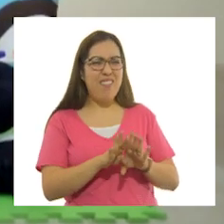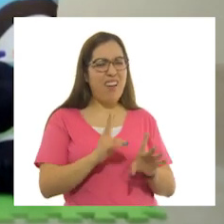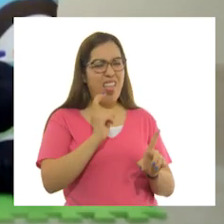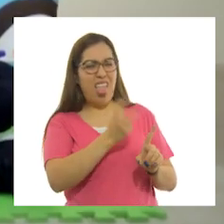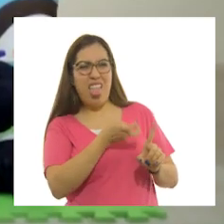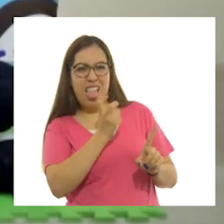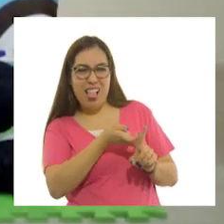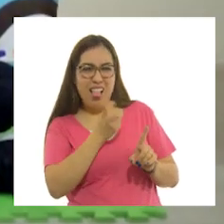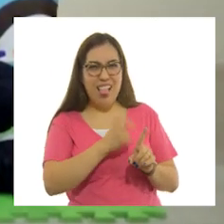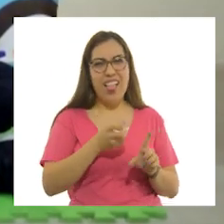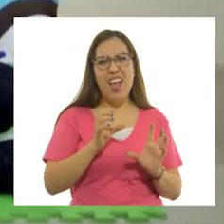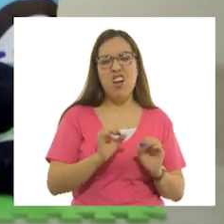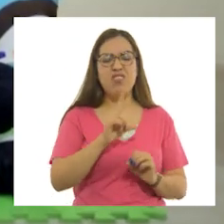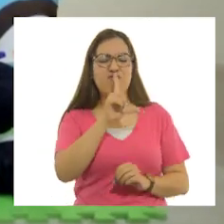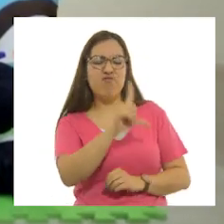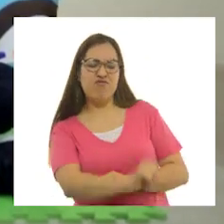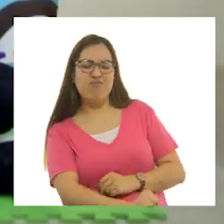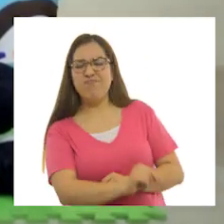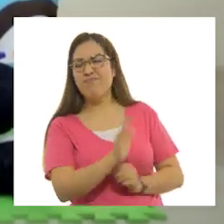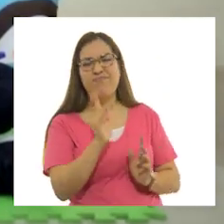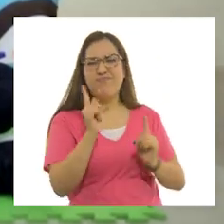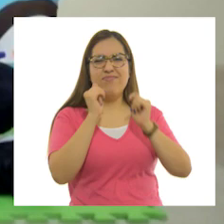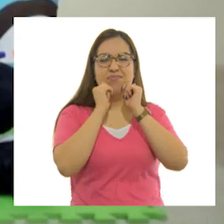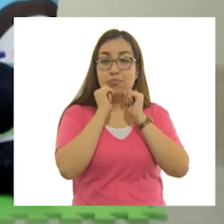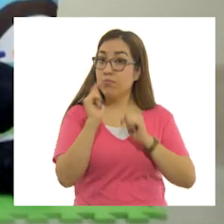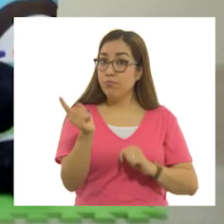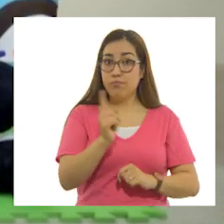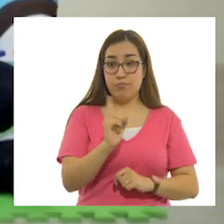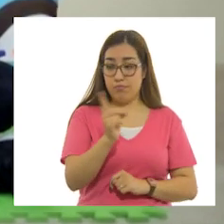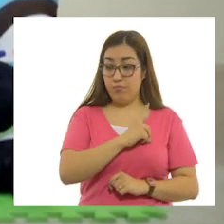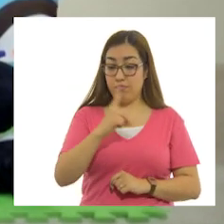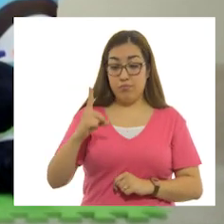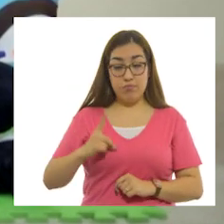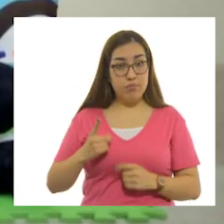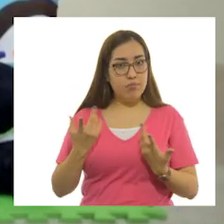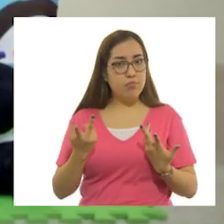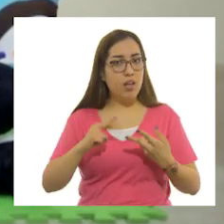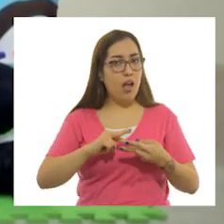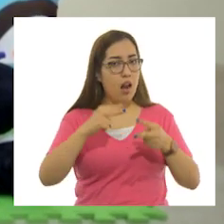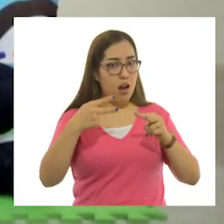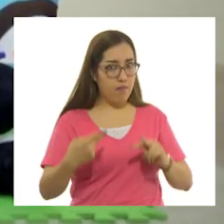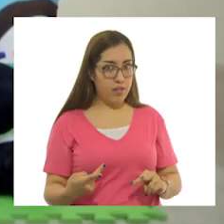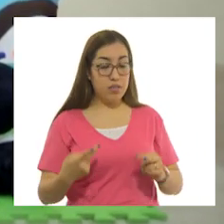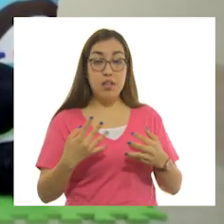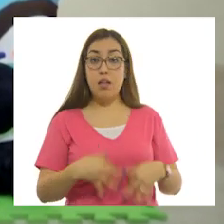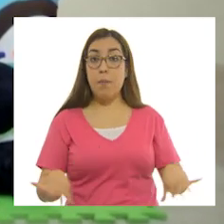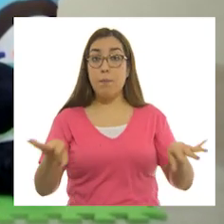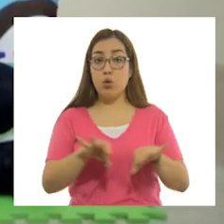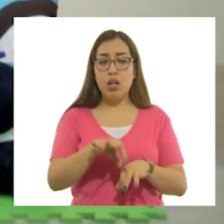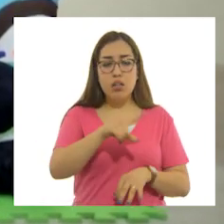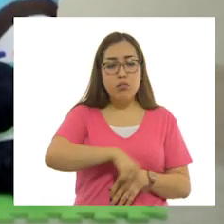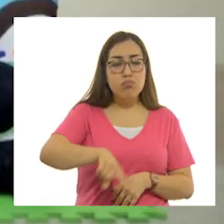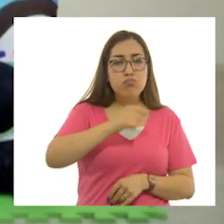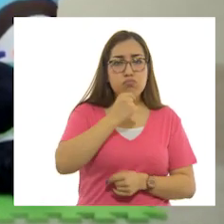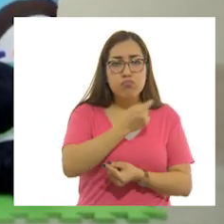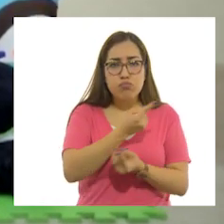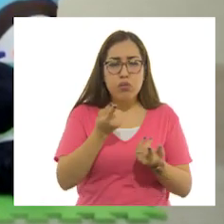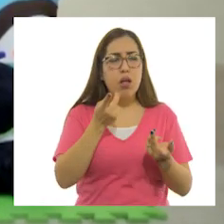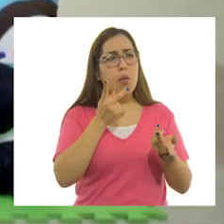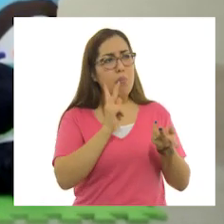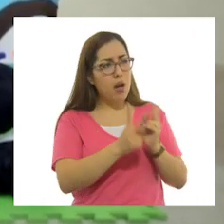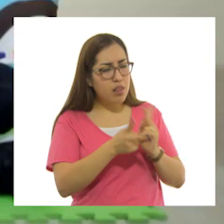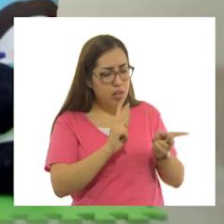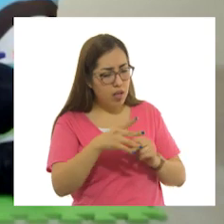ni minimizar los ignorados por el contrario es muy importante que ellos platiquen y expresen lo que